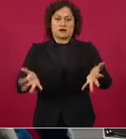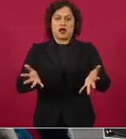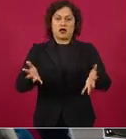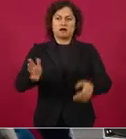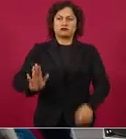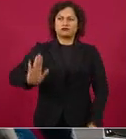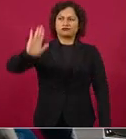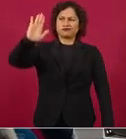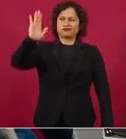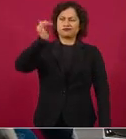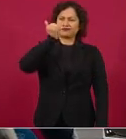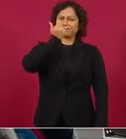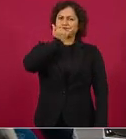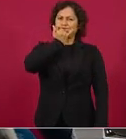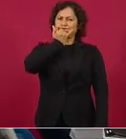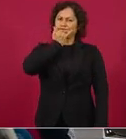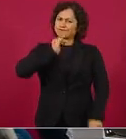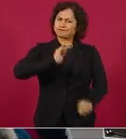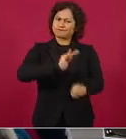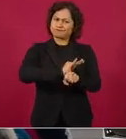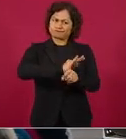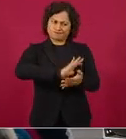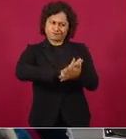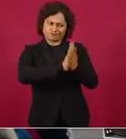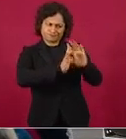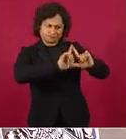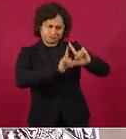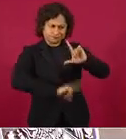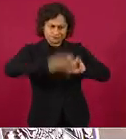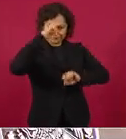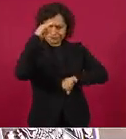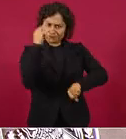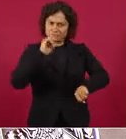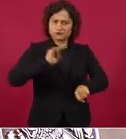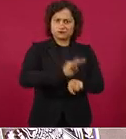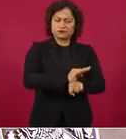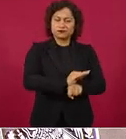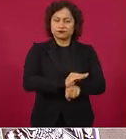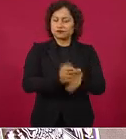defender la transformación, y vamos